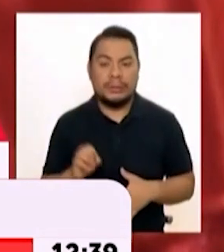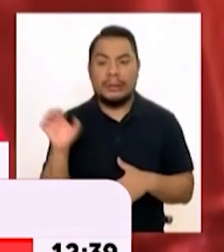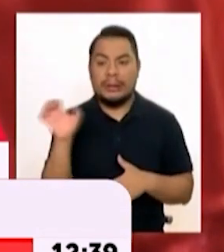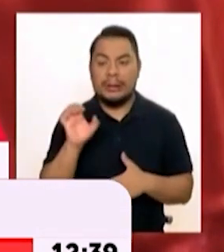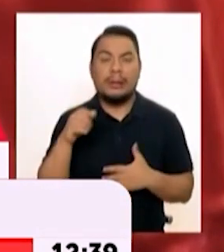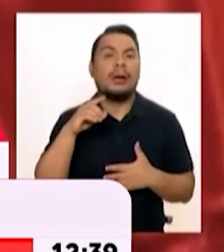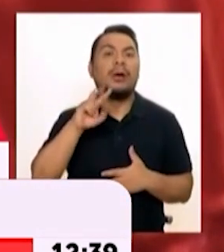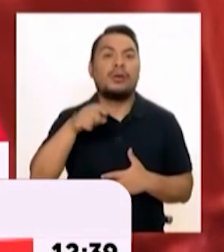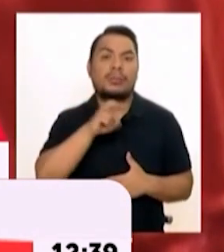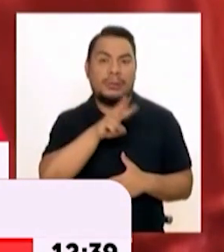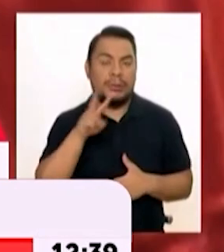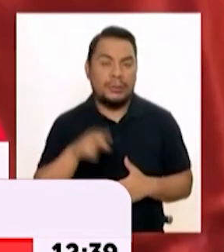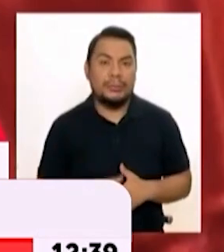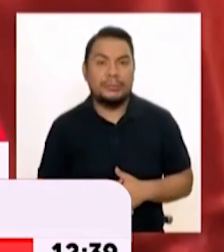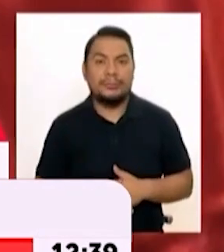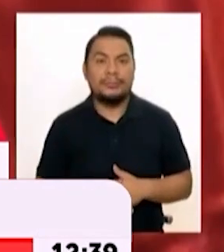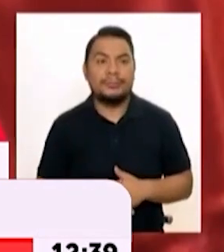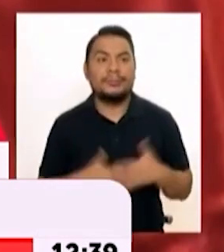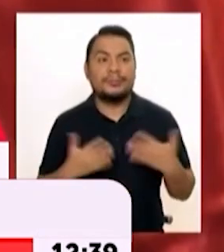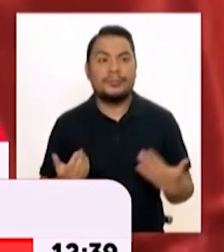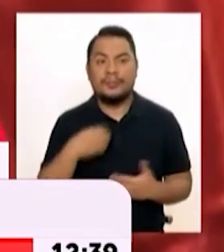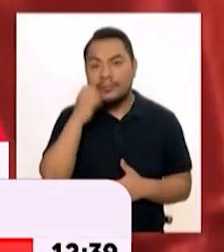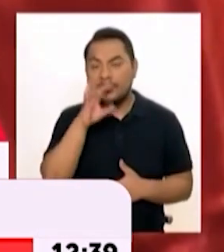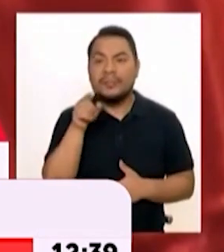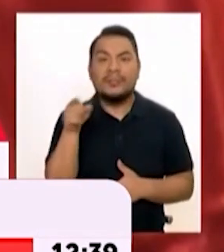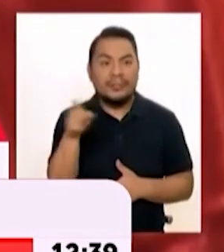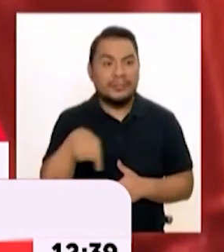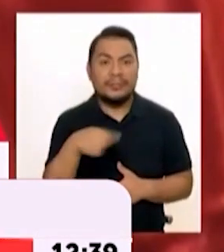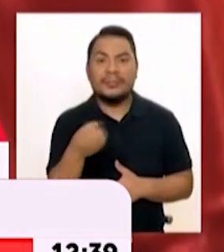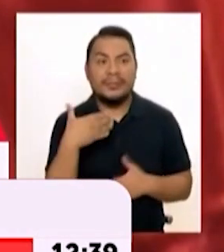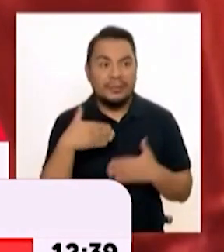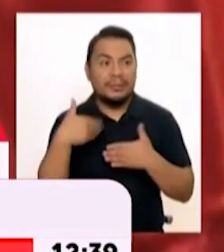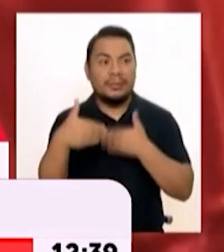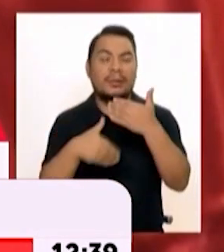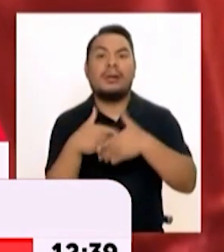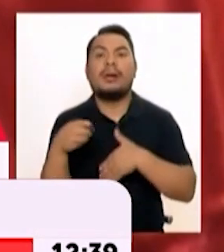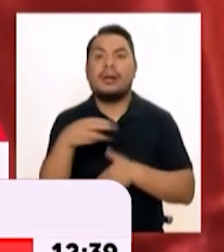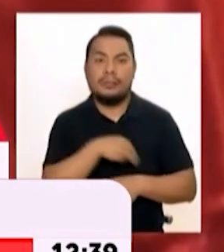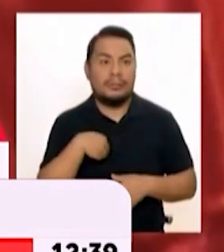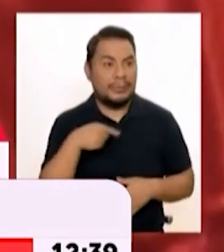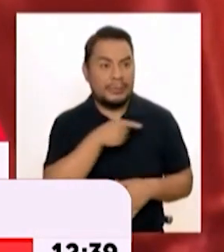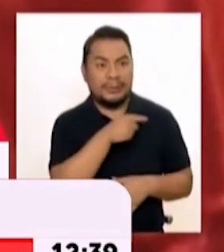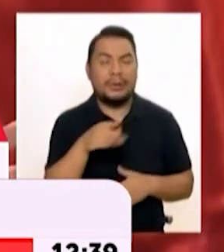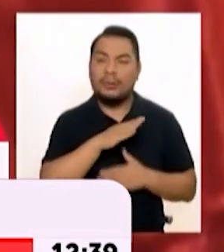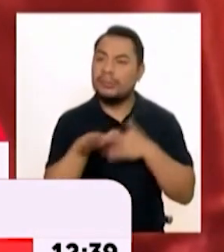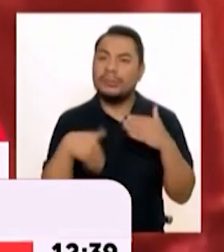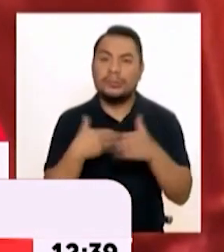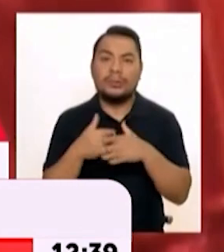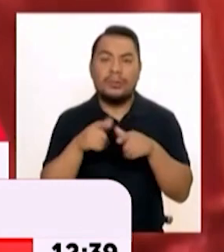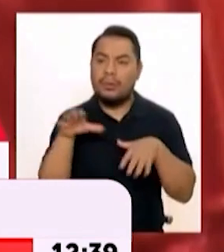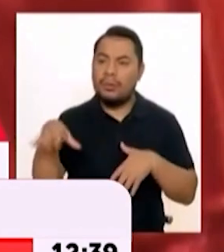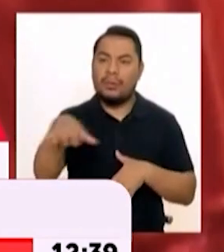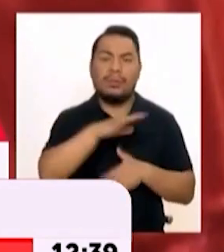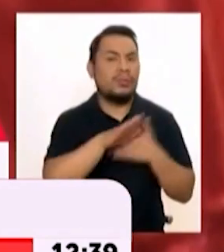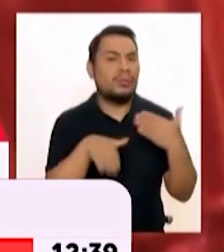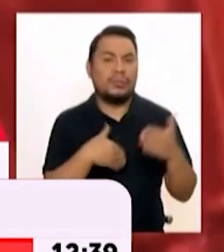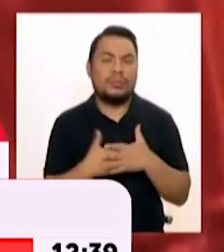gabinete bien ensamblado, sólido y unido, que goza de la confianza de la señora Presidenta de la República, es que se han